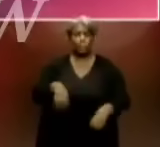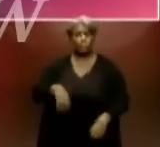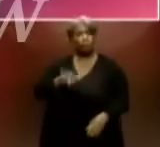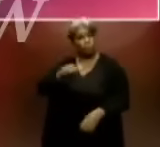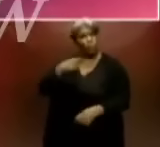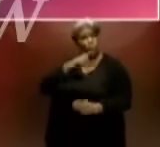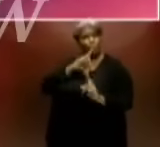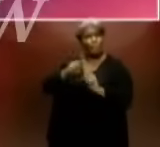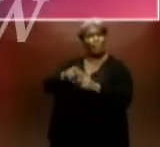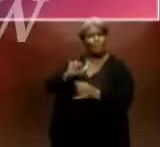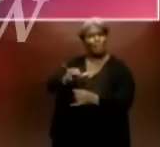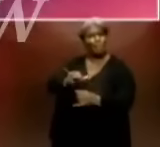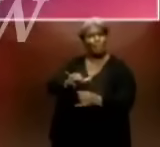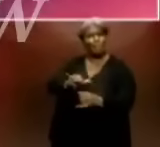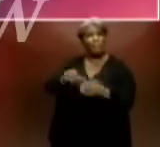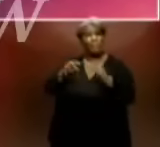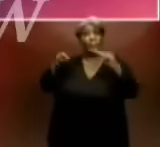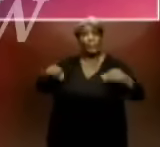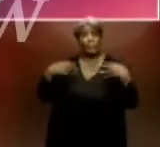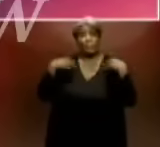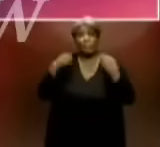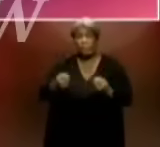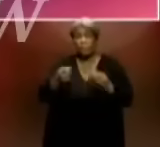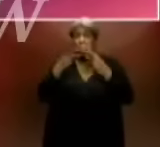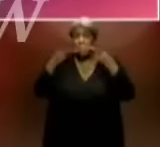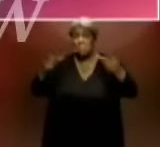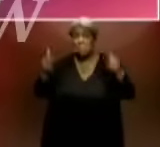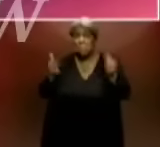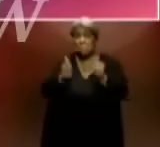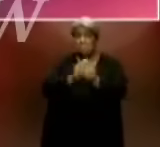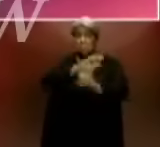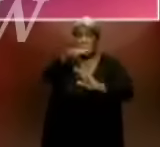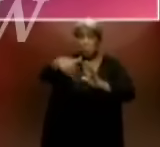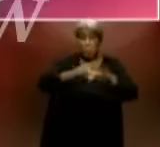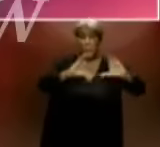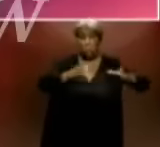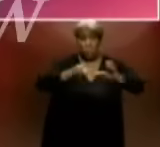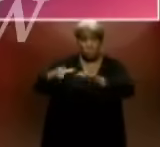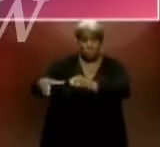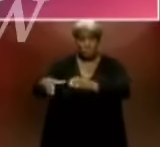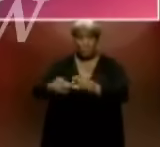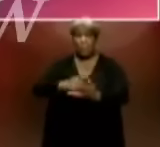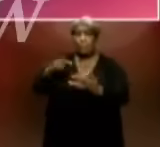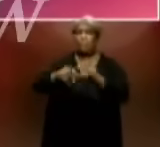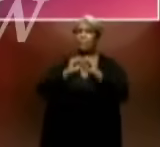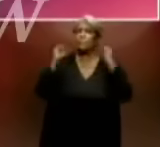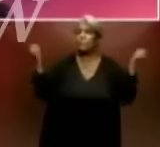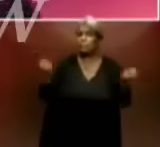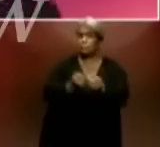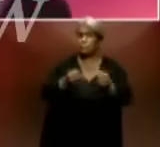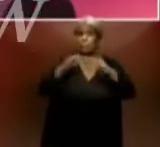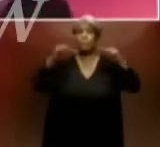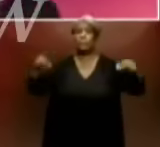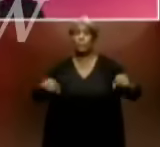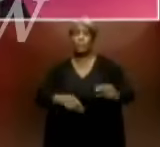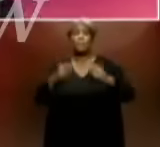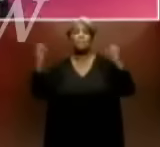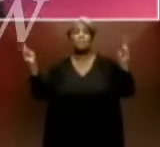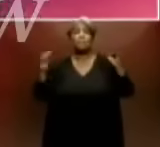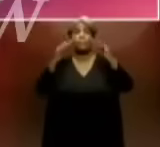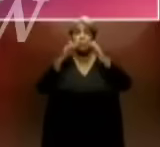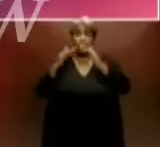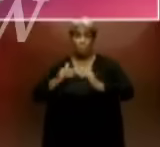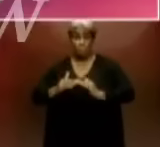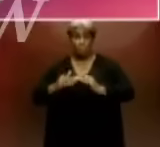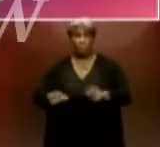el Ministerio de Salud Pública está también, conjuntamente con todos los sectores, está el Plan Social, está el Ministerio de la Vivienda, y